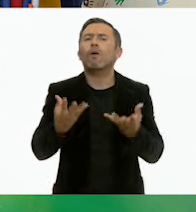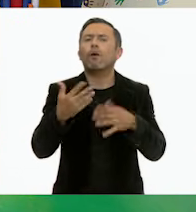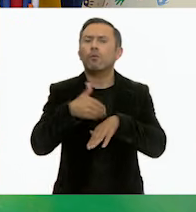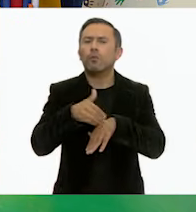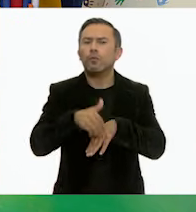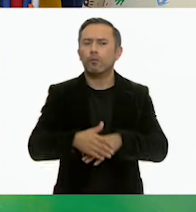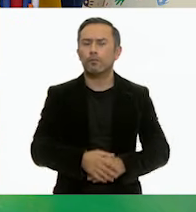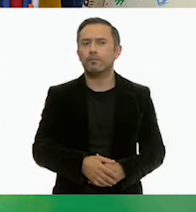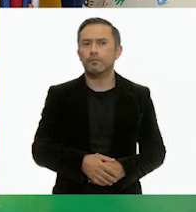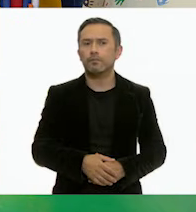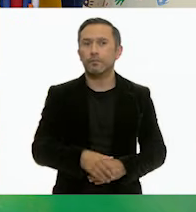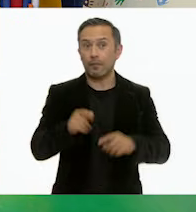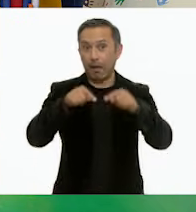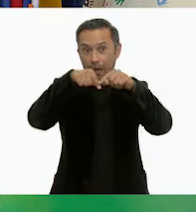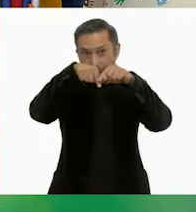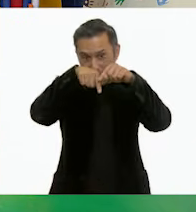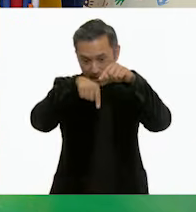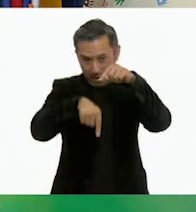al suelo